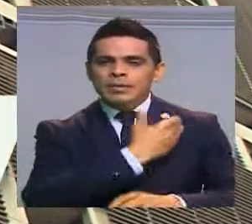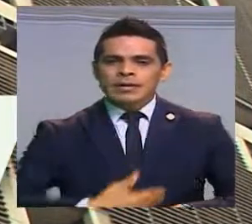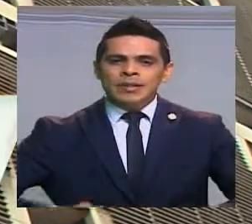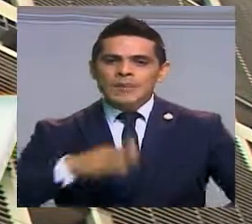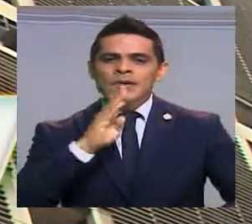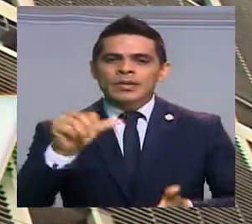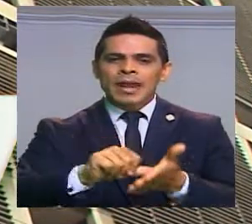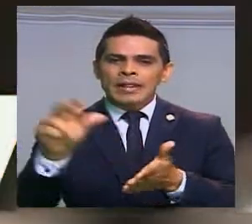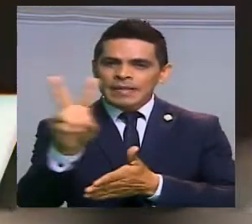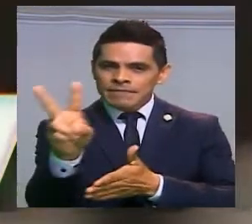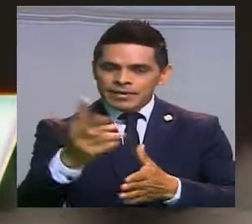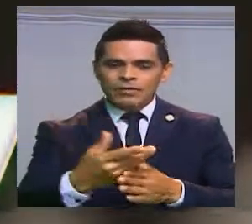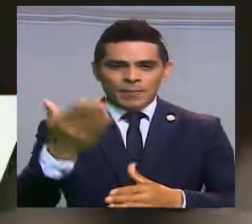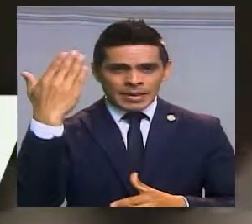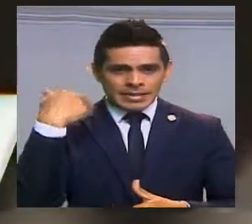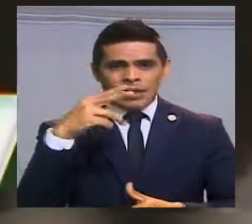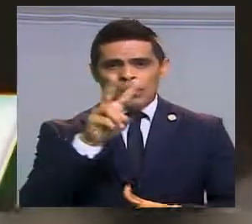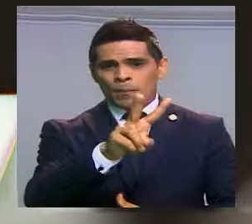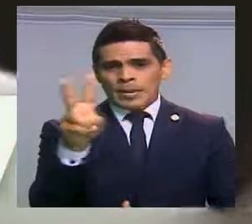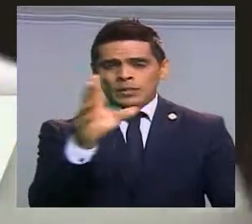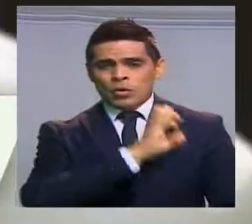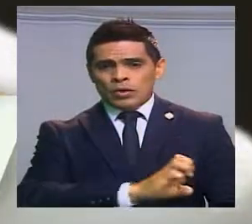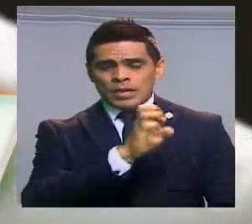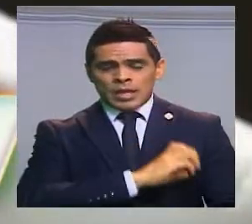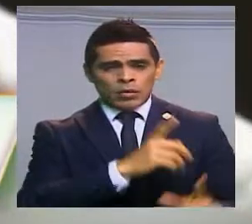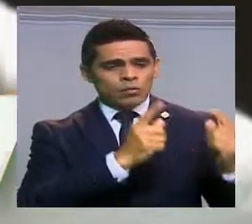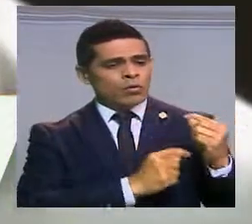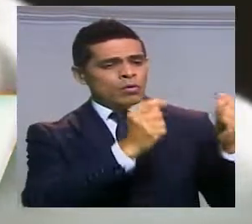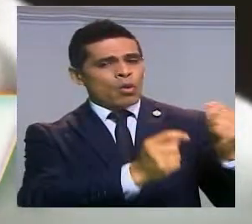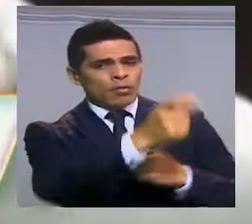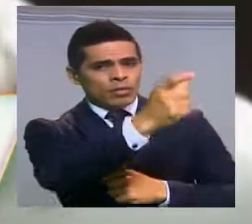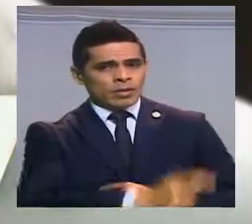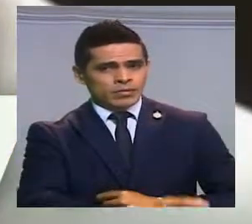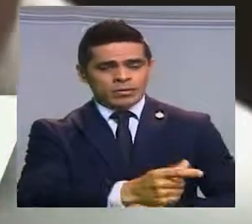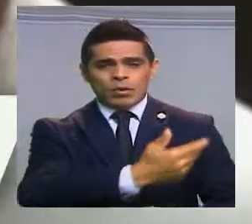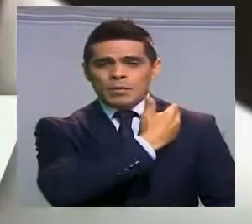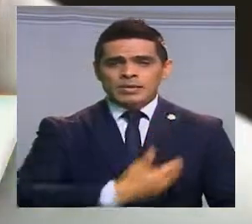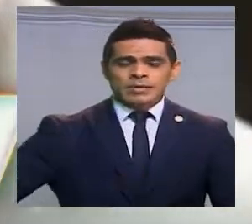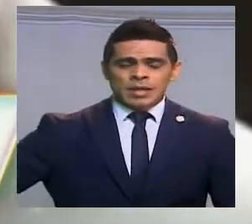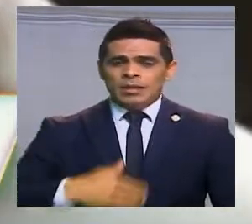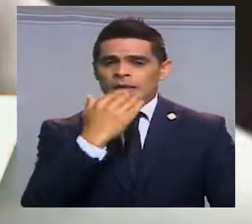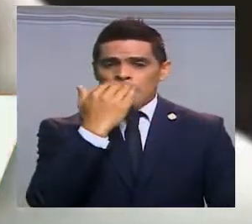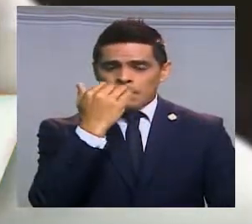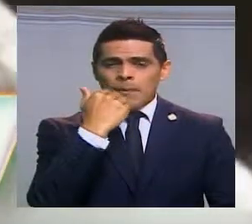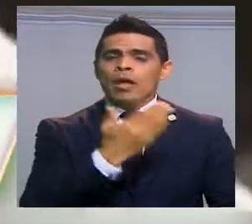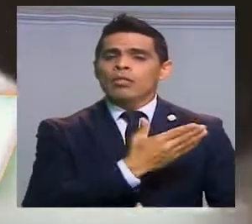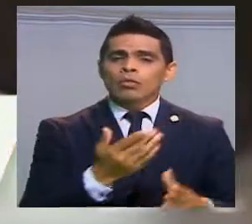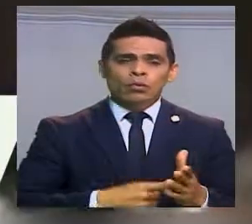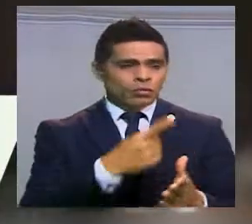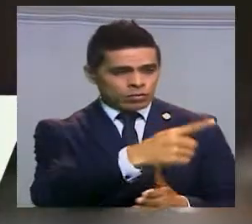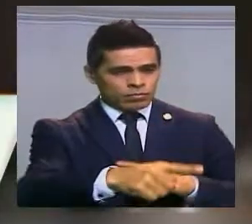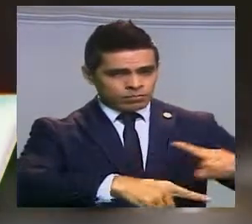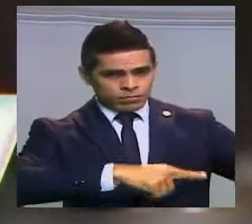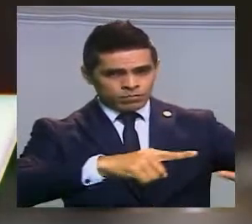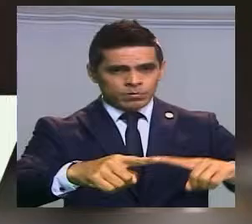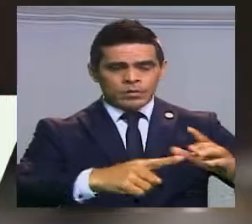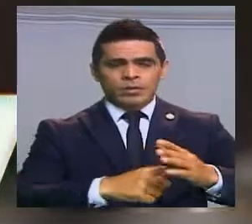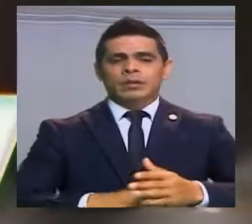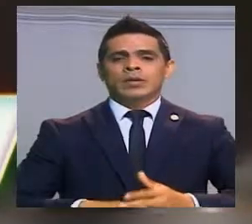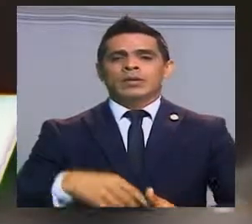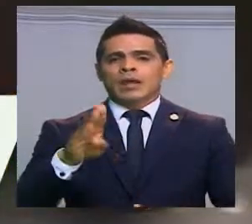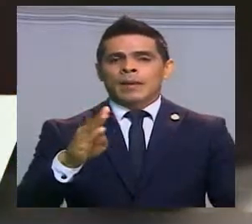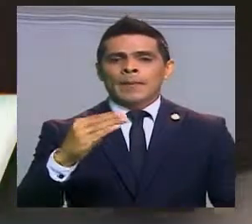fue designado el pasado 22 de enero por el presidente venezolano Nicolás Maduro para asumir las riendas del Banco Central de Venezuela, tras